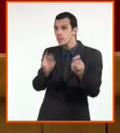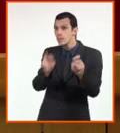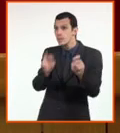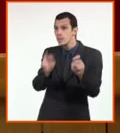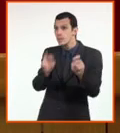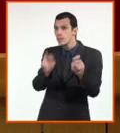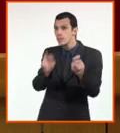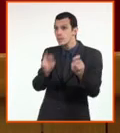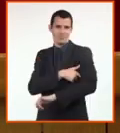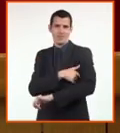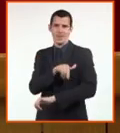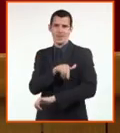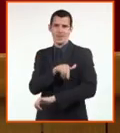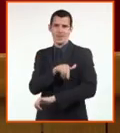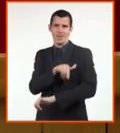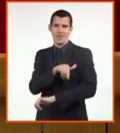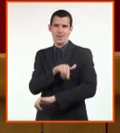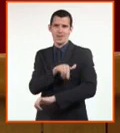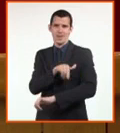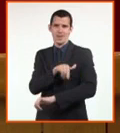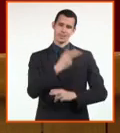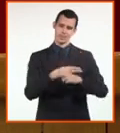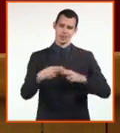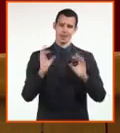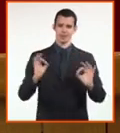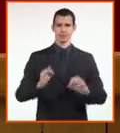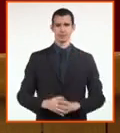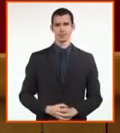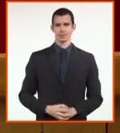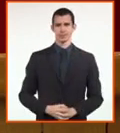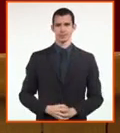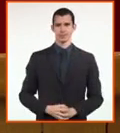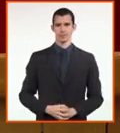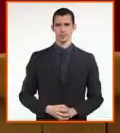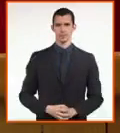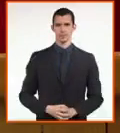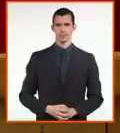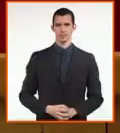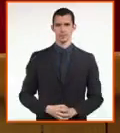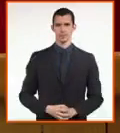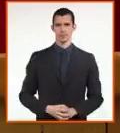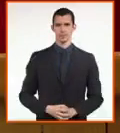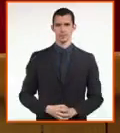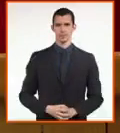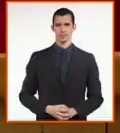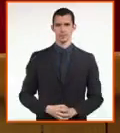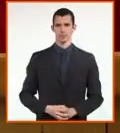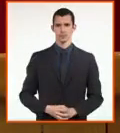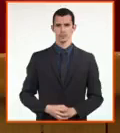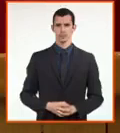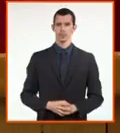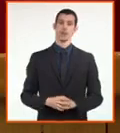revolución. La Federación Estudiantil ha tenido una misión gigantesca de constituir